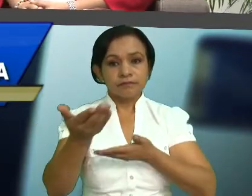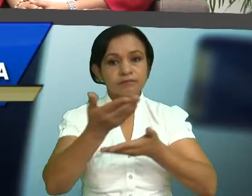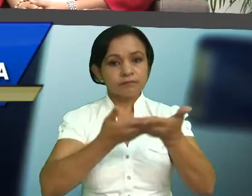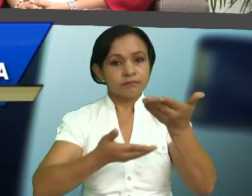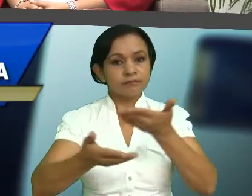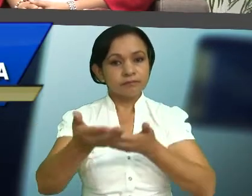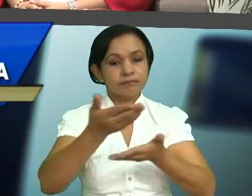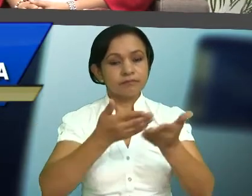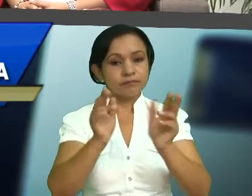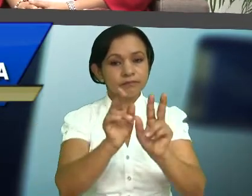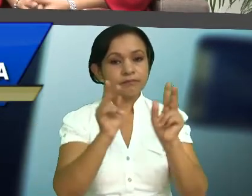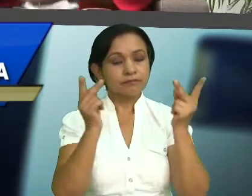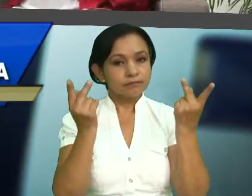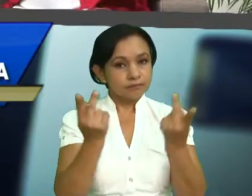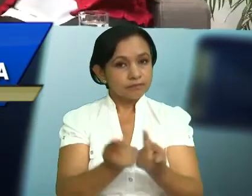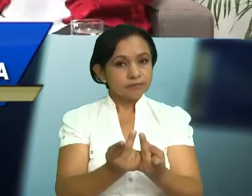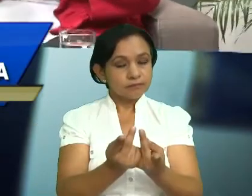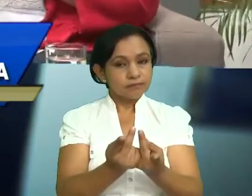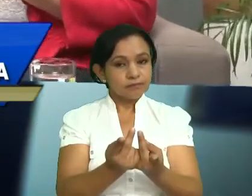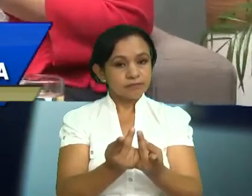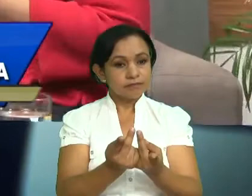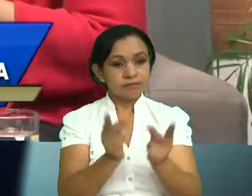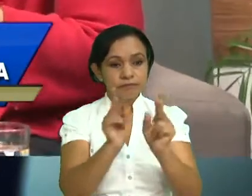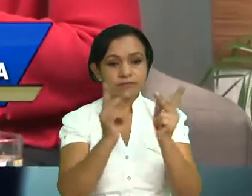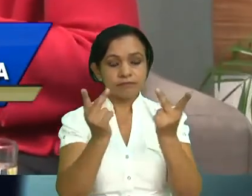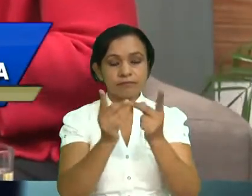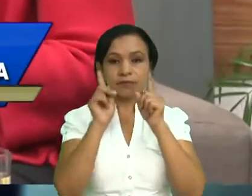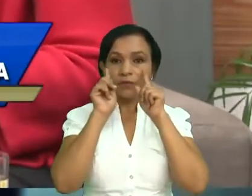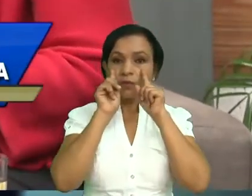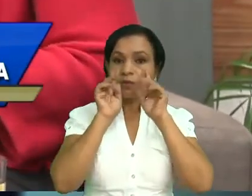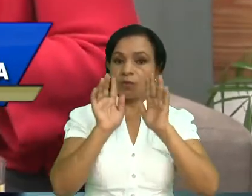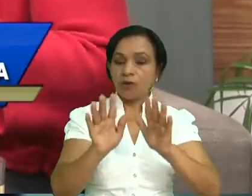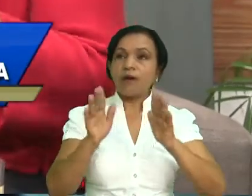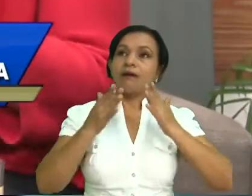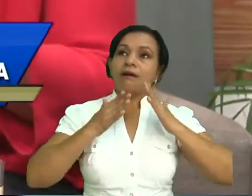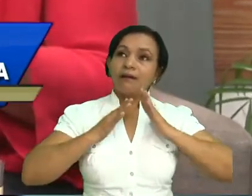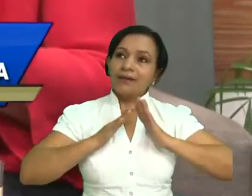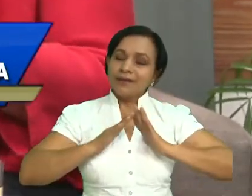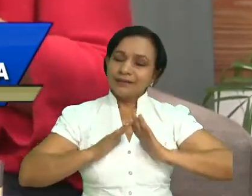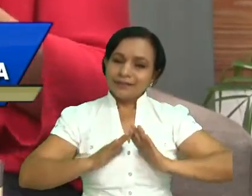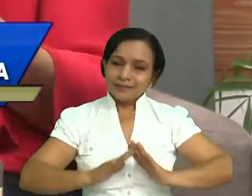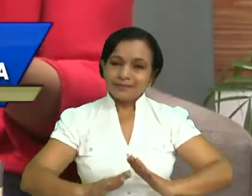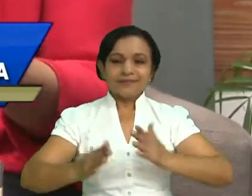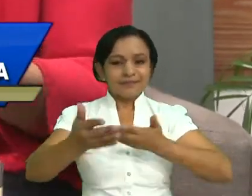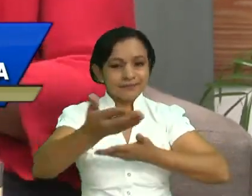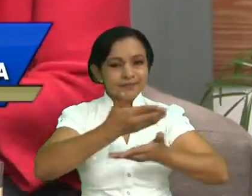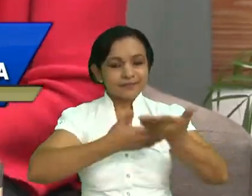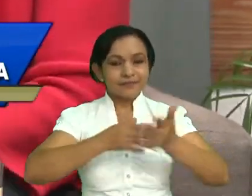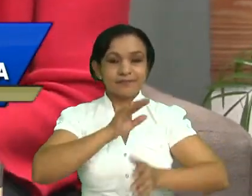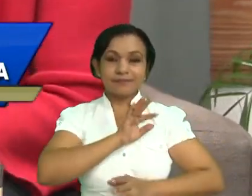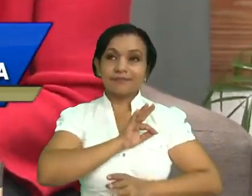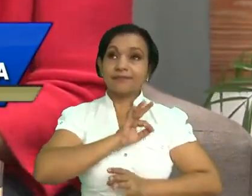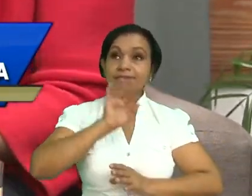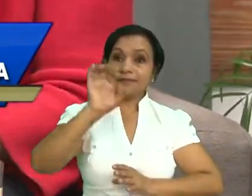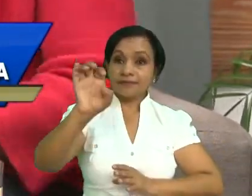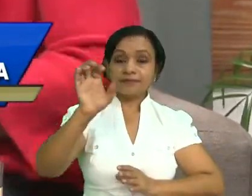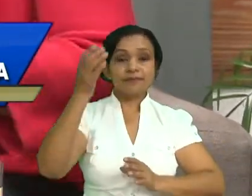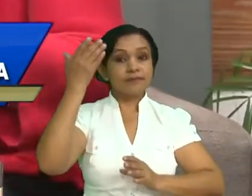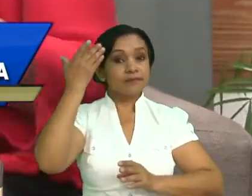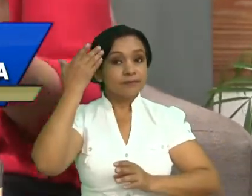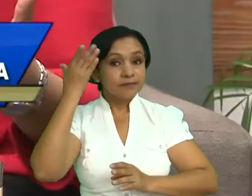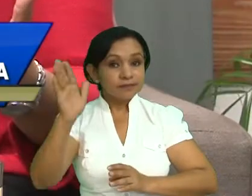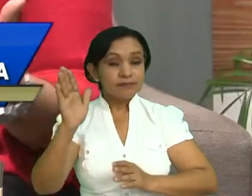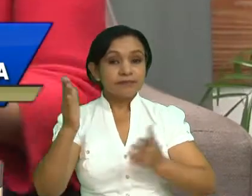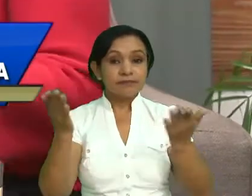tiene nuestro pueblo. Entonces ellos se sienten protegidos. Claro. Entonces hay una confianza, una fe, y es por eso ellos saben que si